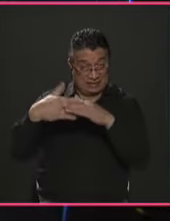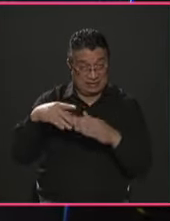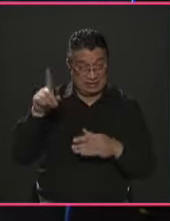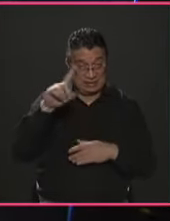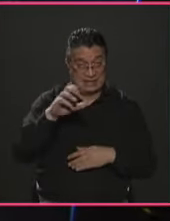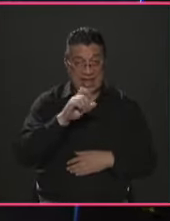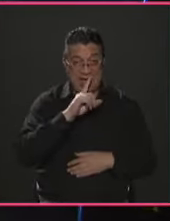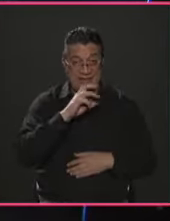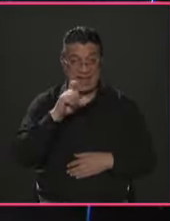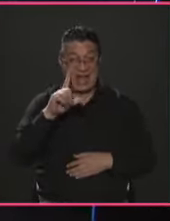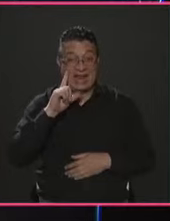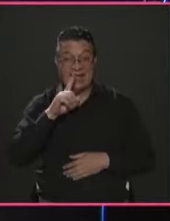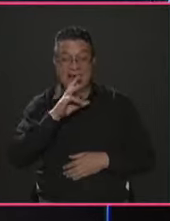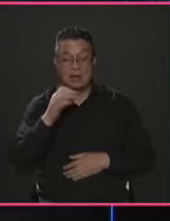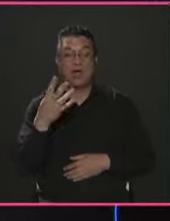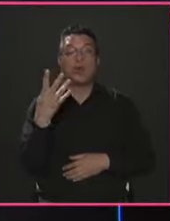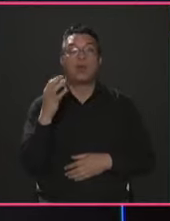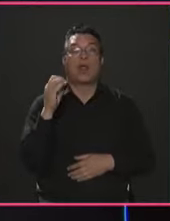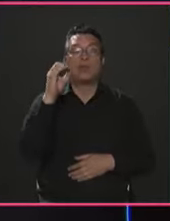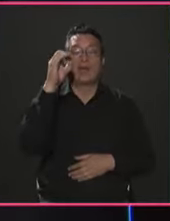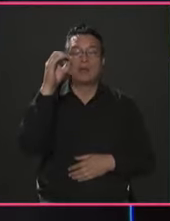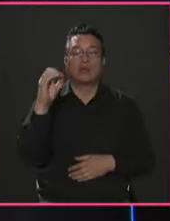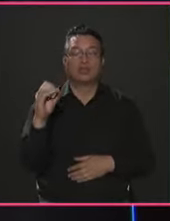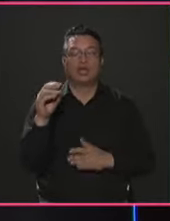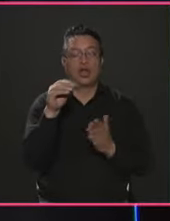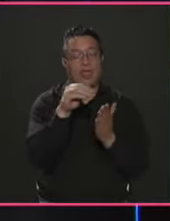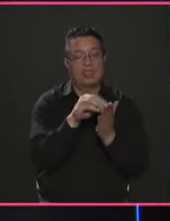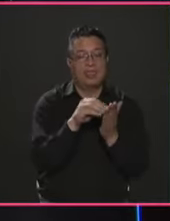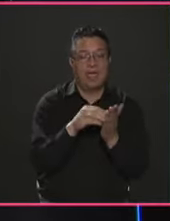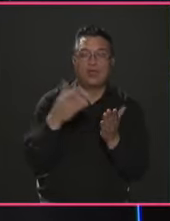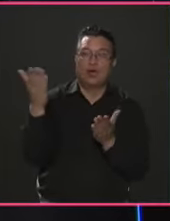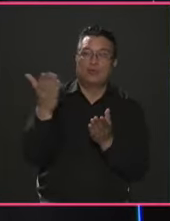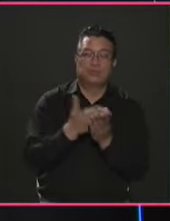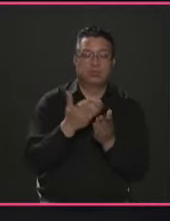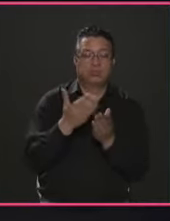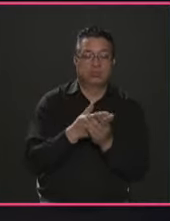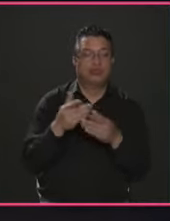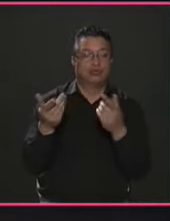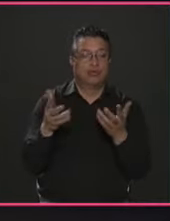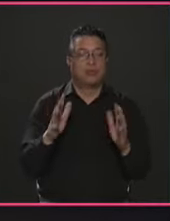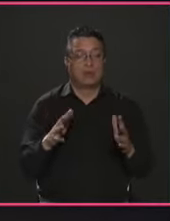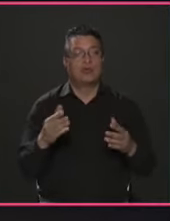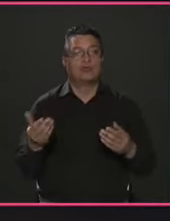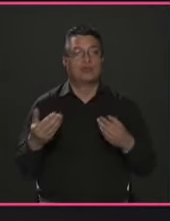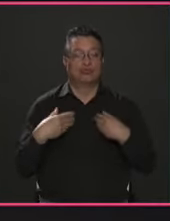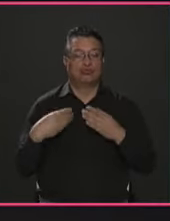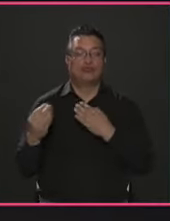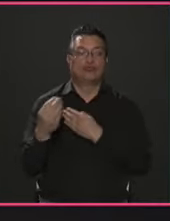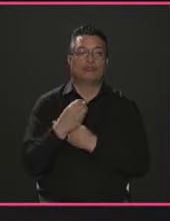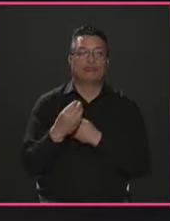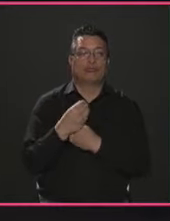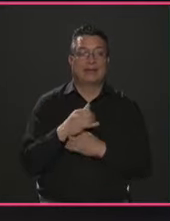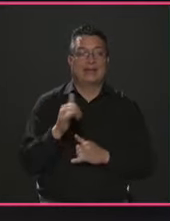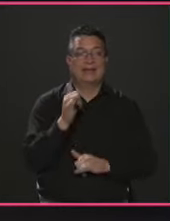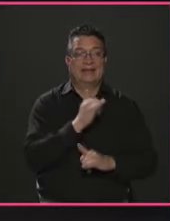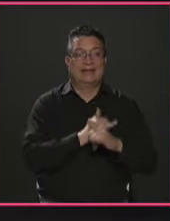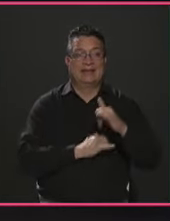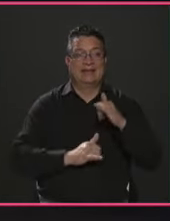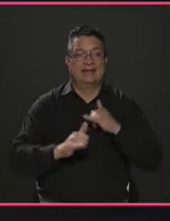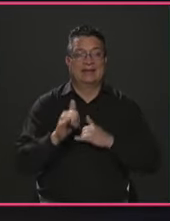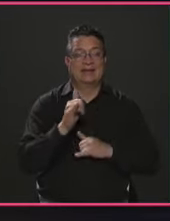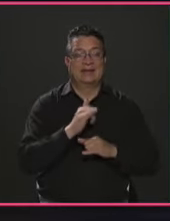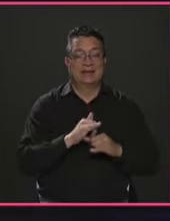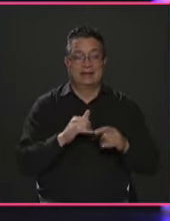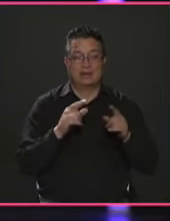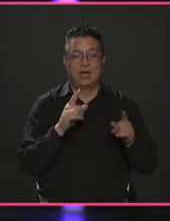generan más o menos el 40% de los datos hasta Hasta hasta ahora que hasta que estaba internet